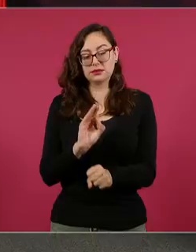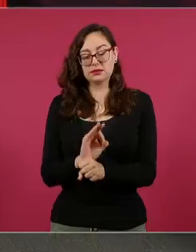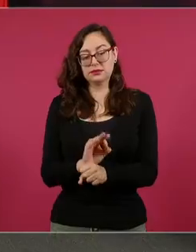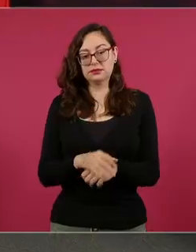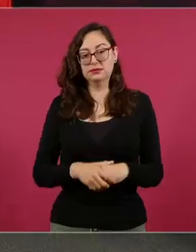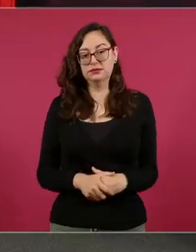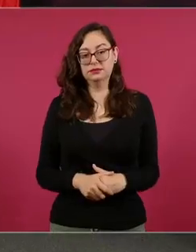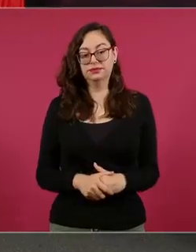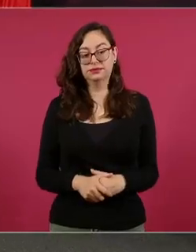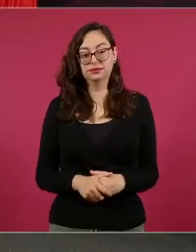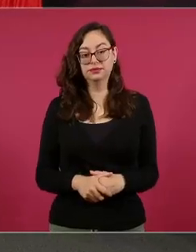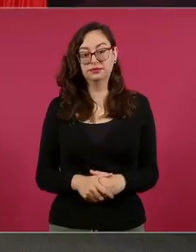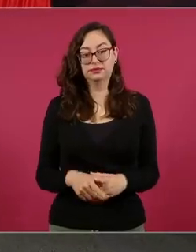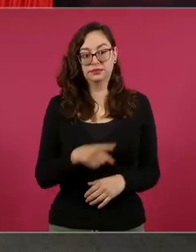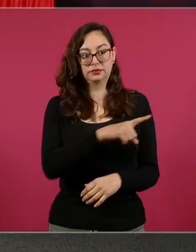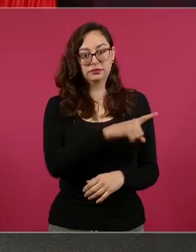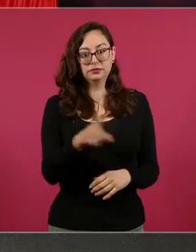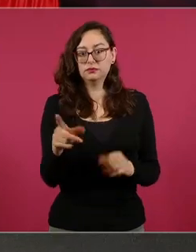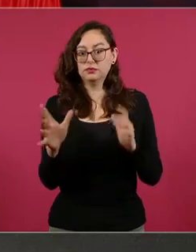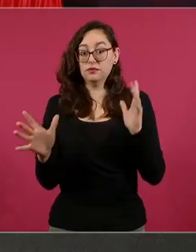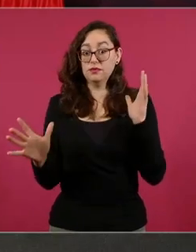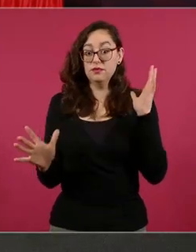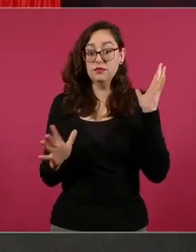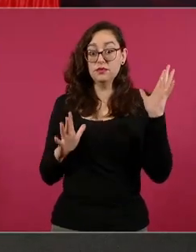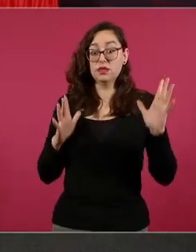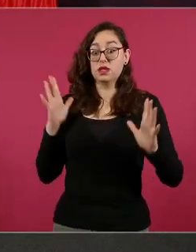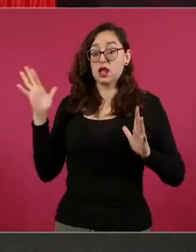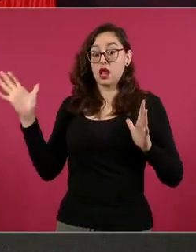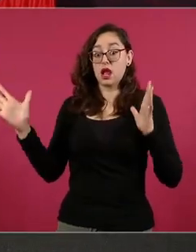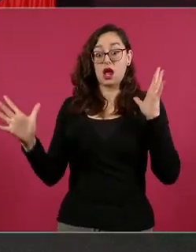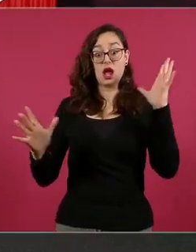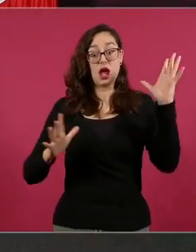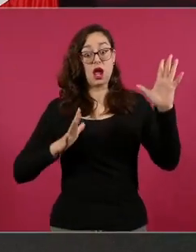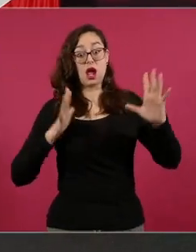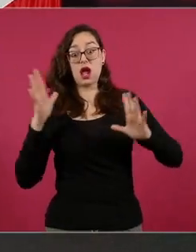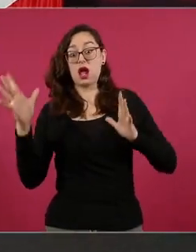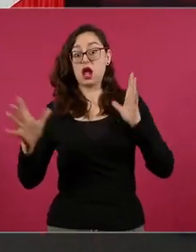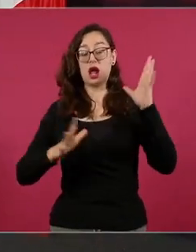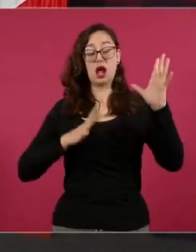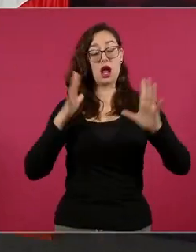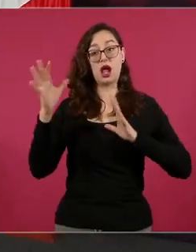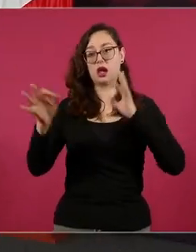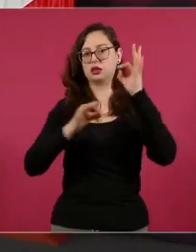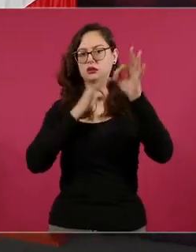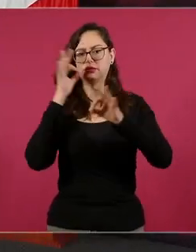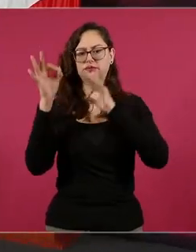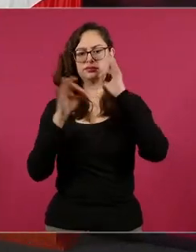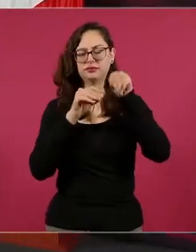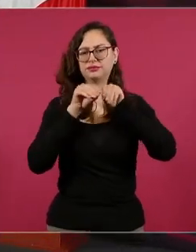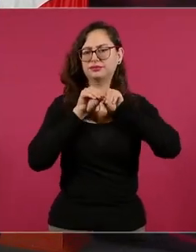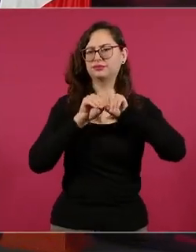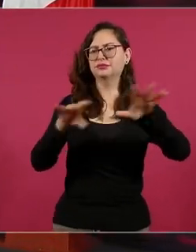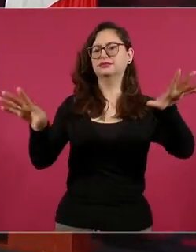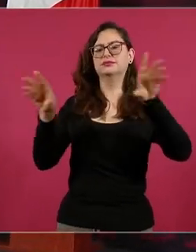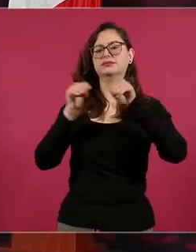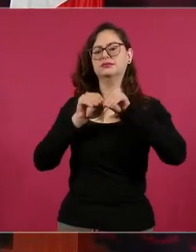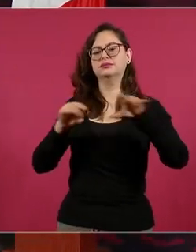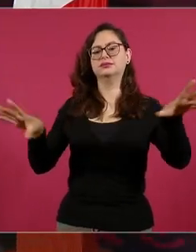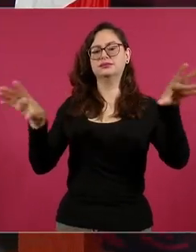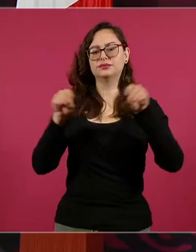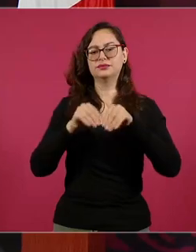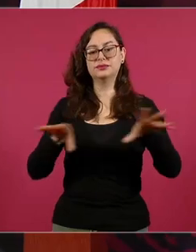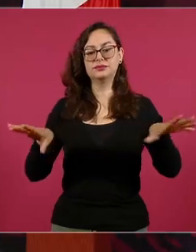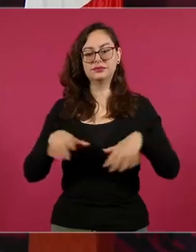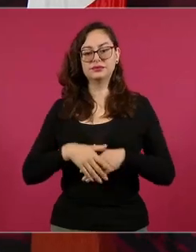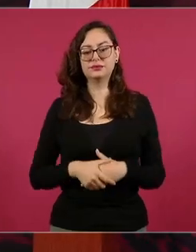están haciendo todo un escándalo. Pero claro, hay